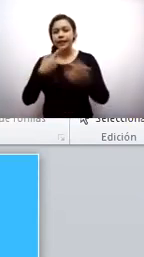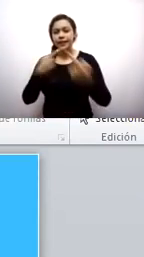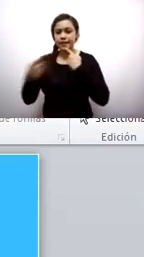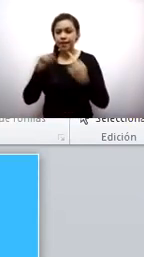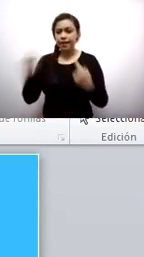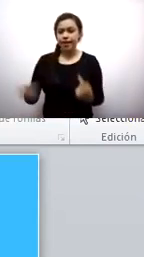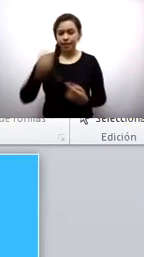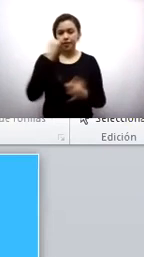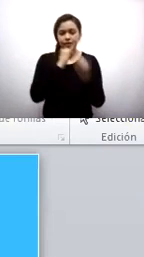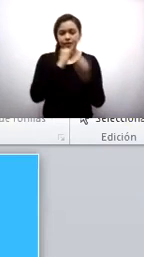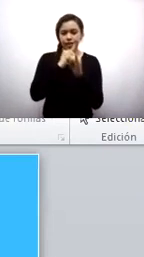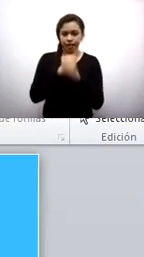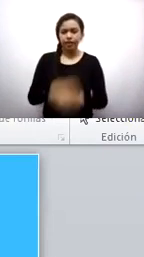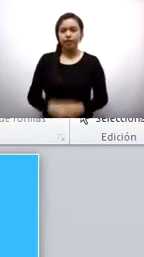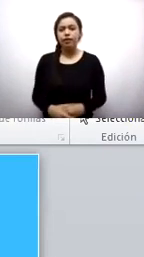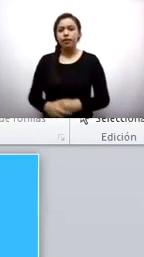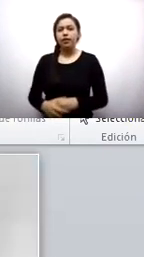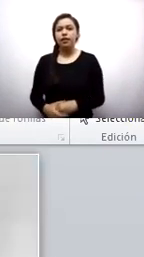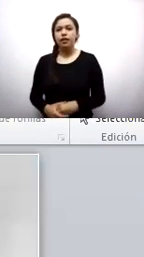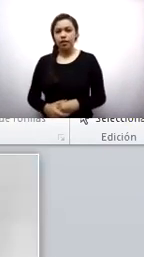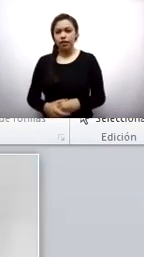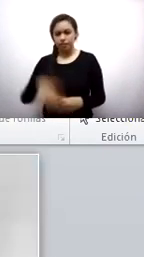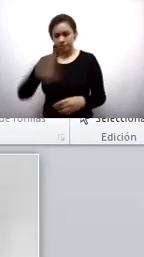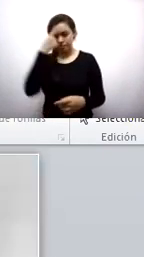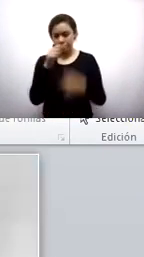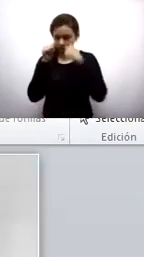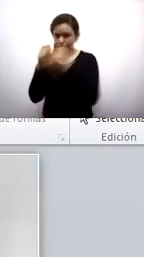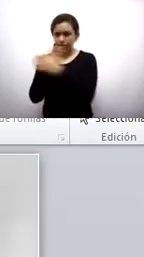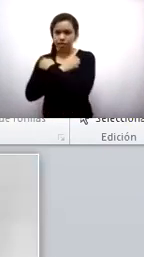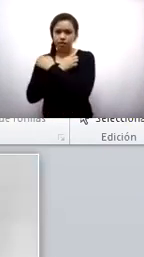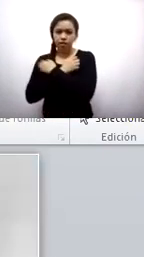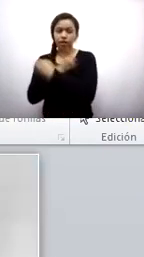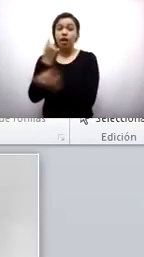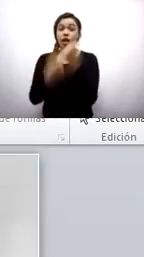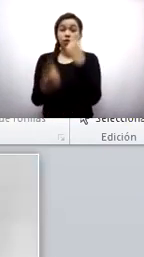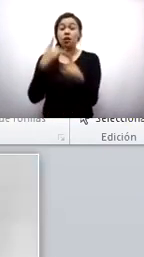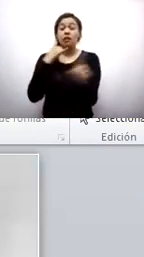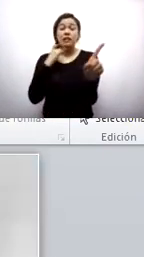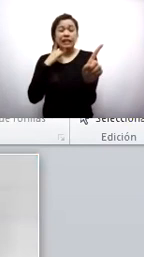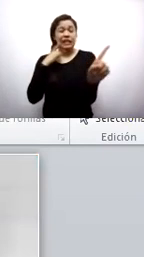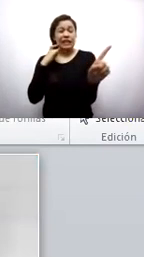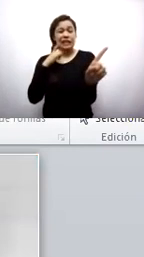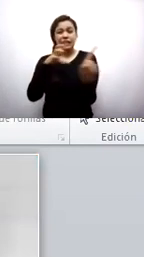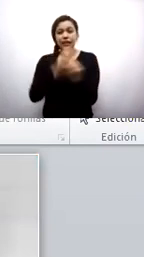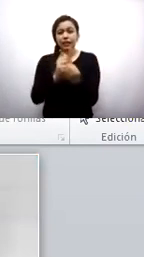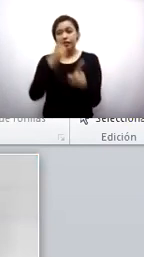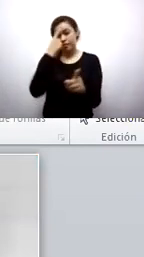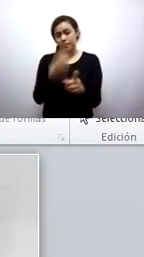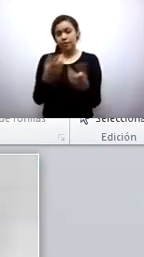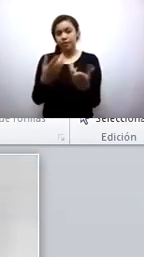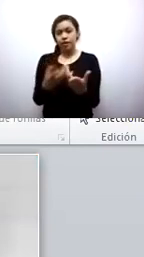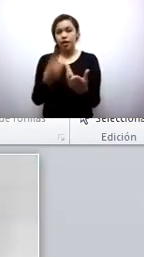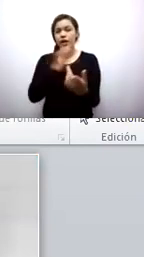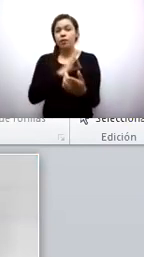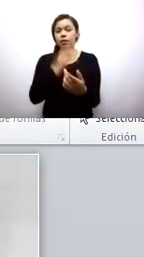digital aplicada a la educación. Tenemos algunos retos todavía por determinar. Primero que nada, posibilitar